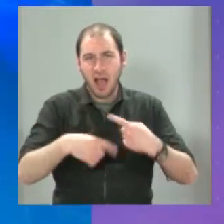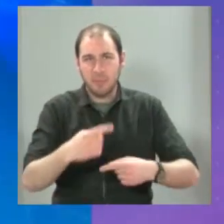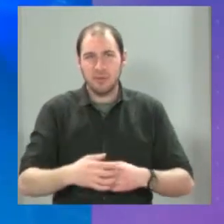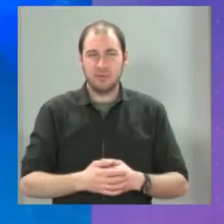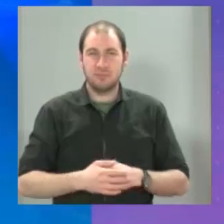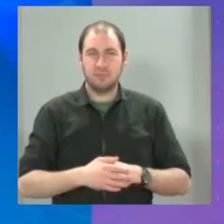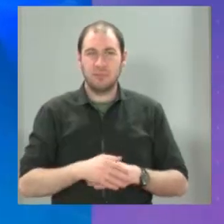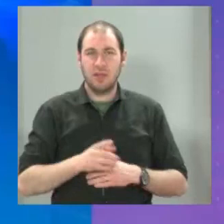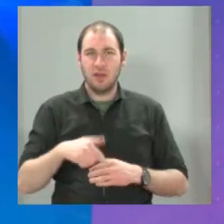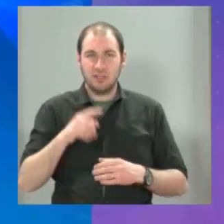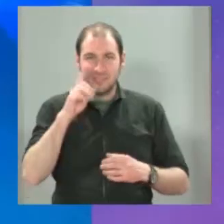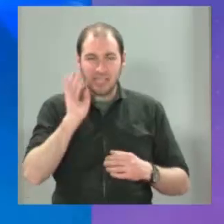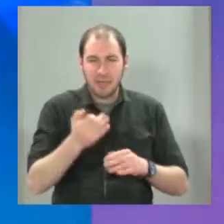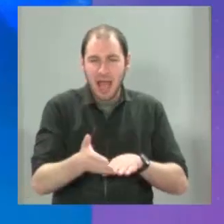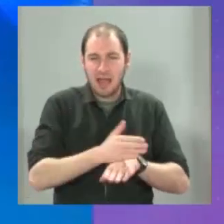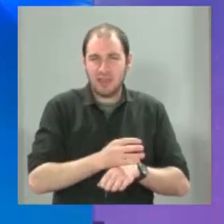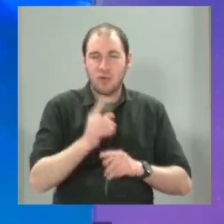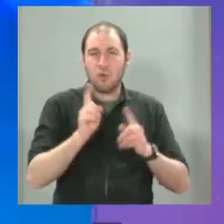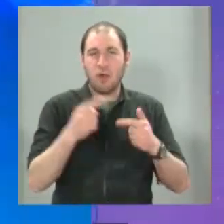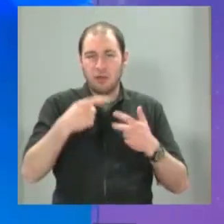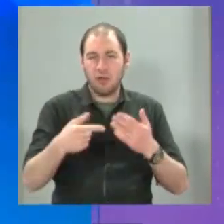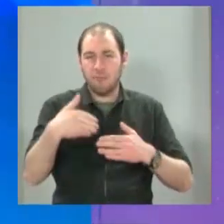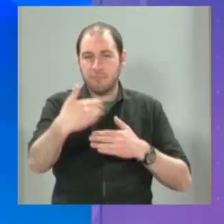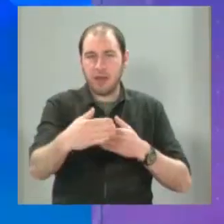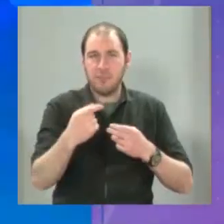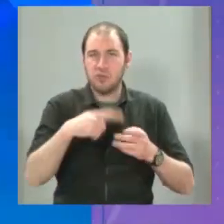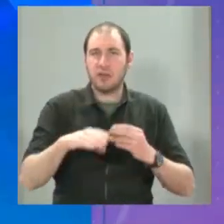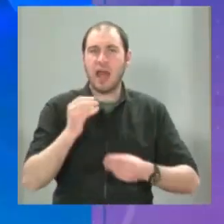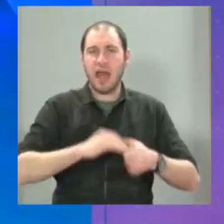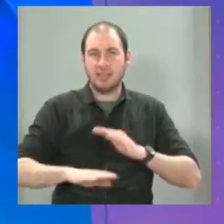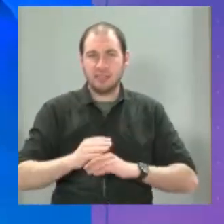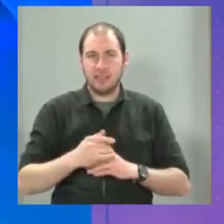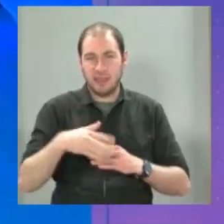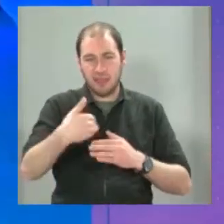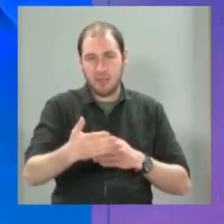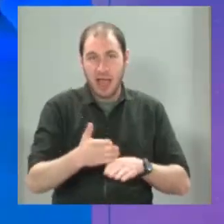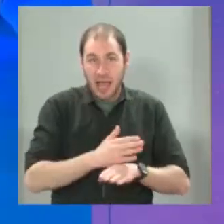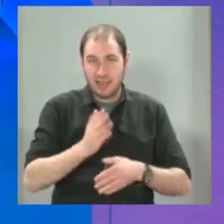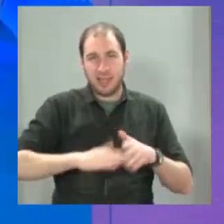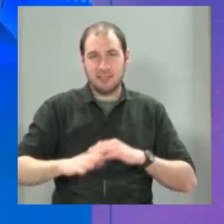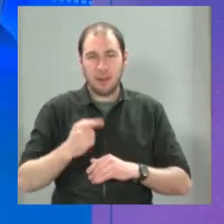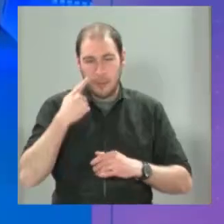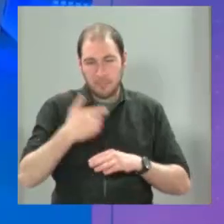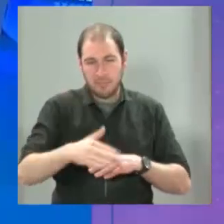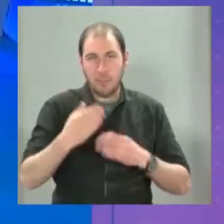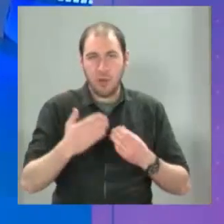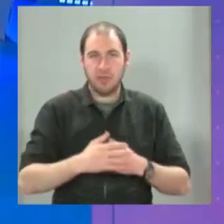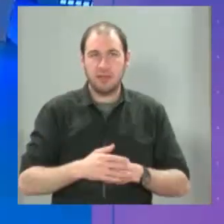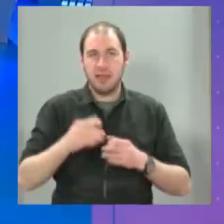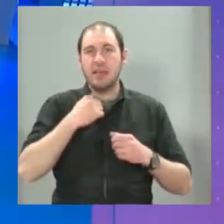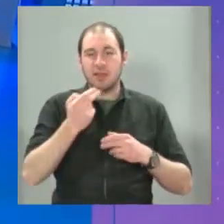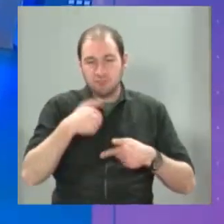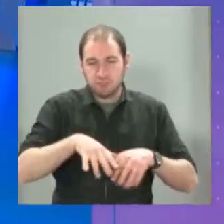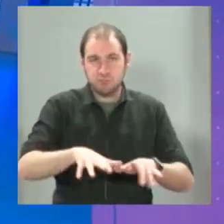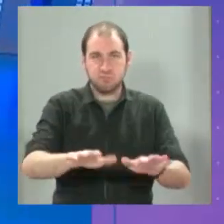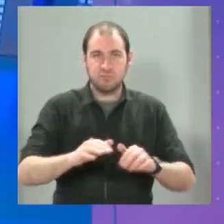poder predecir cuáles son las opciones que van a venir para poder actuar en consecuencia y poder sobrevivir y dejar descendencia en términos